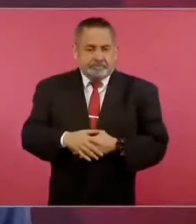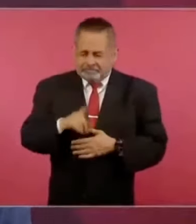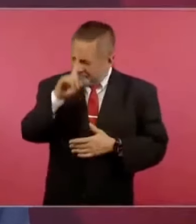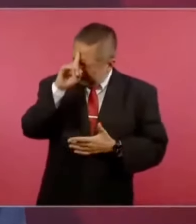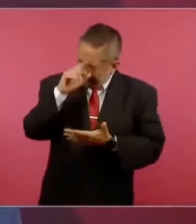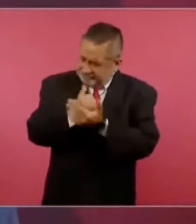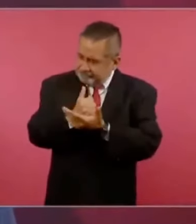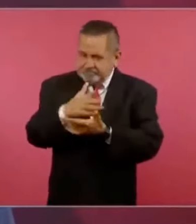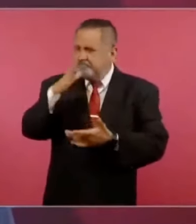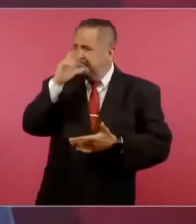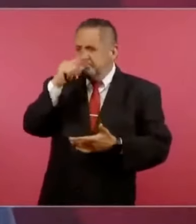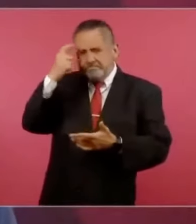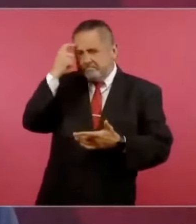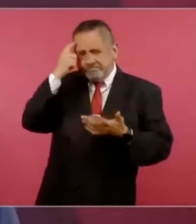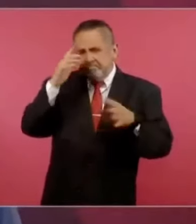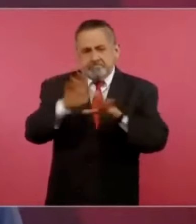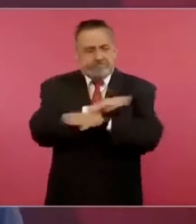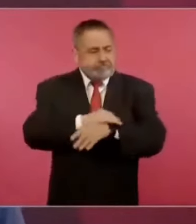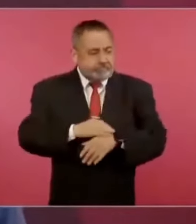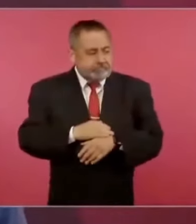fanatizados,